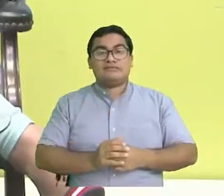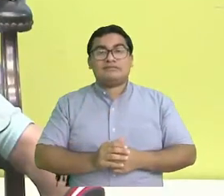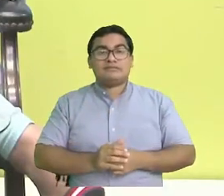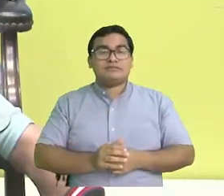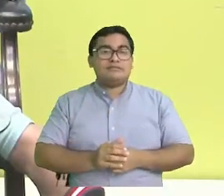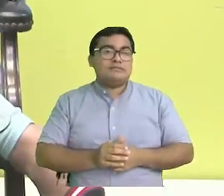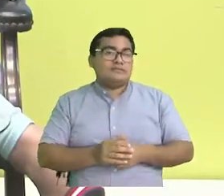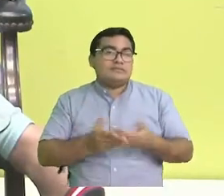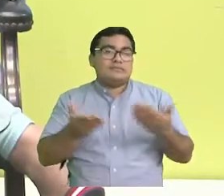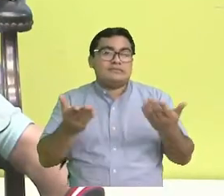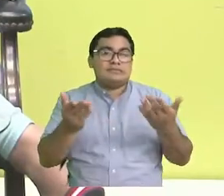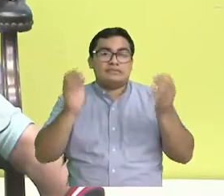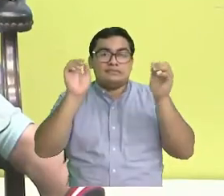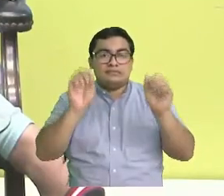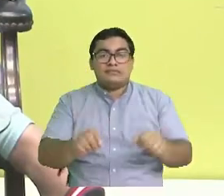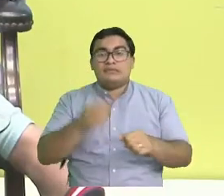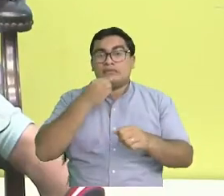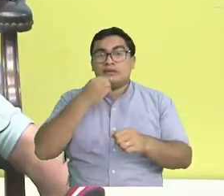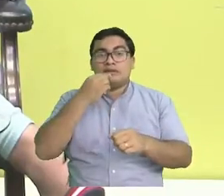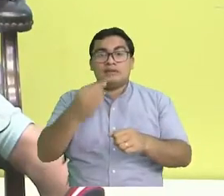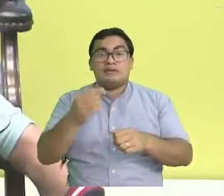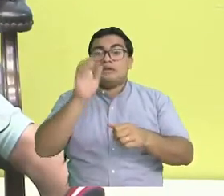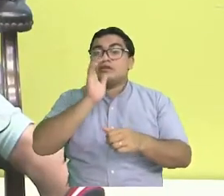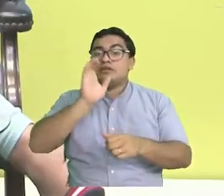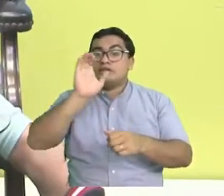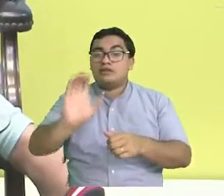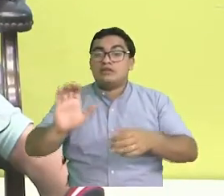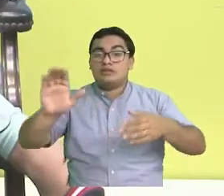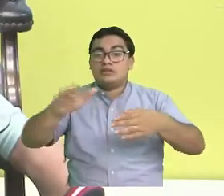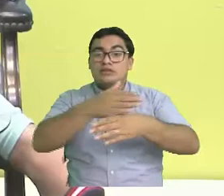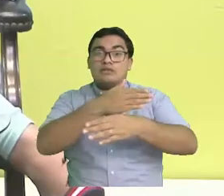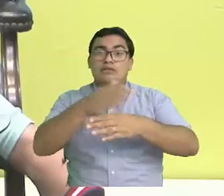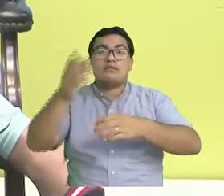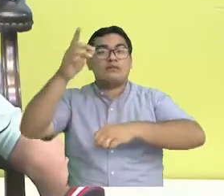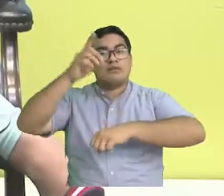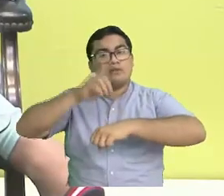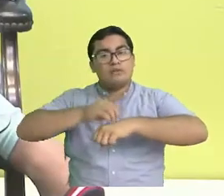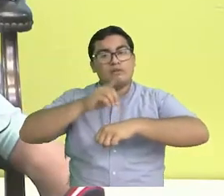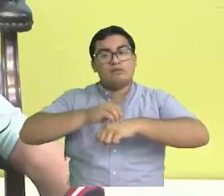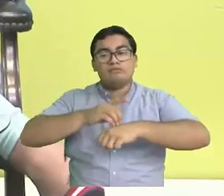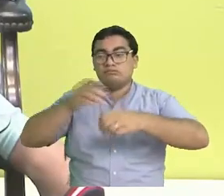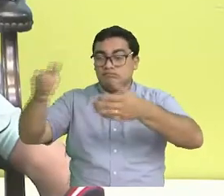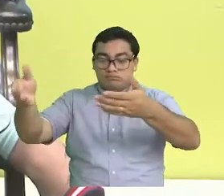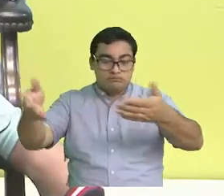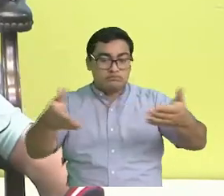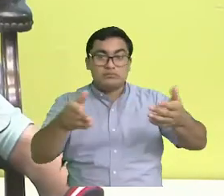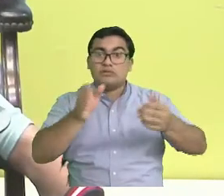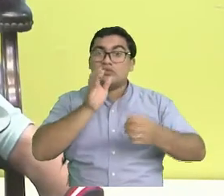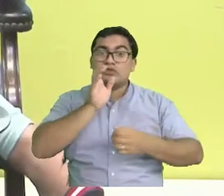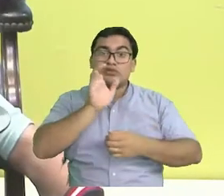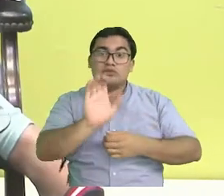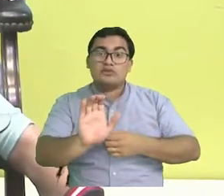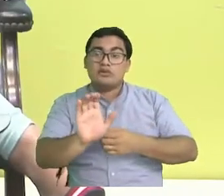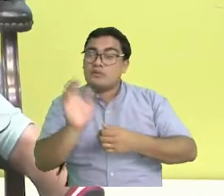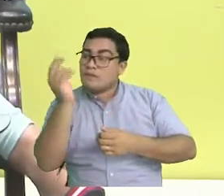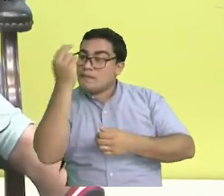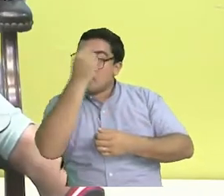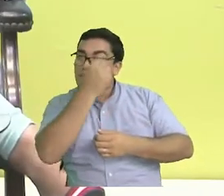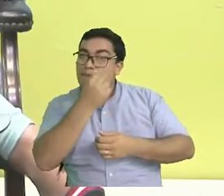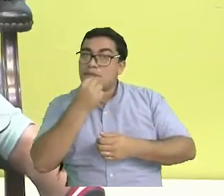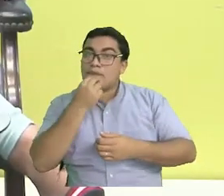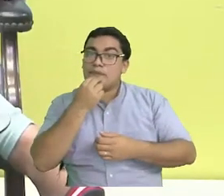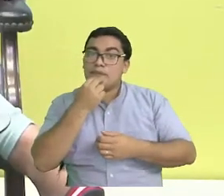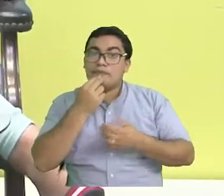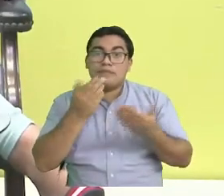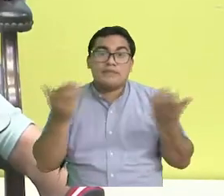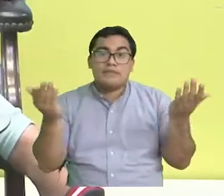¿Quién más nos puede decir que el niño tiene algo diferente? El mismo médico. Desde que el paciente entra a la consulta por una consulta X, que no necesariamente va a